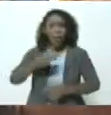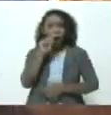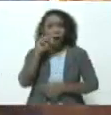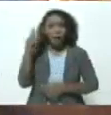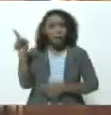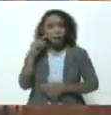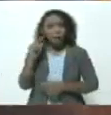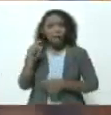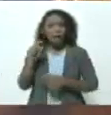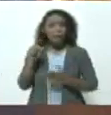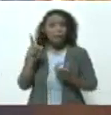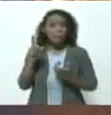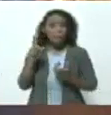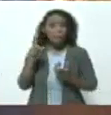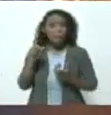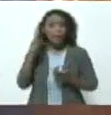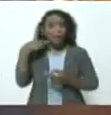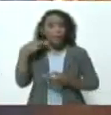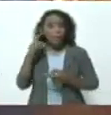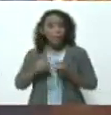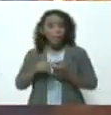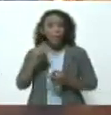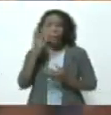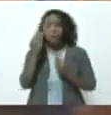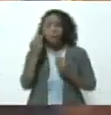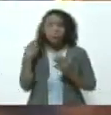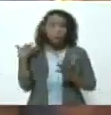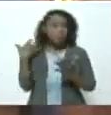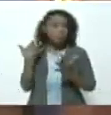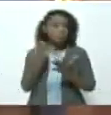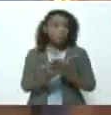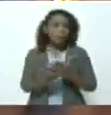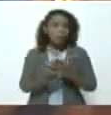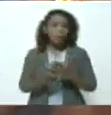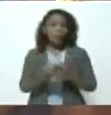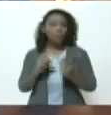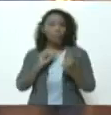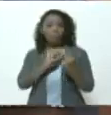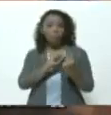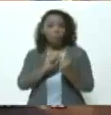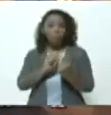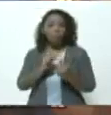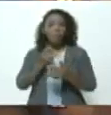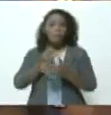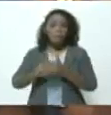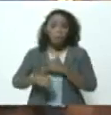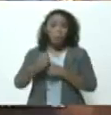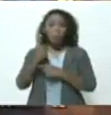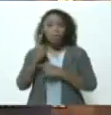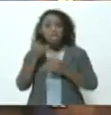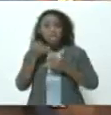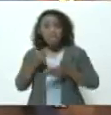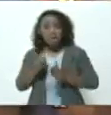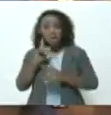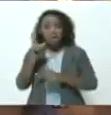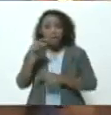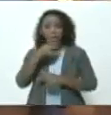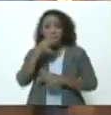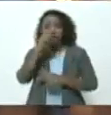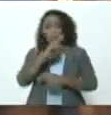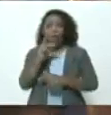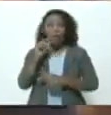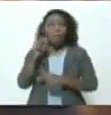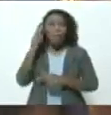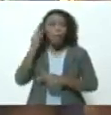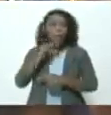que Pedro Camejo la cortejó durante mucho tiempo, que tuvieron un hijo, que los padrinos de su boda fueron Páez y